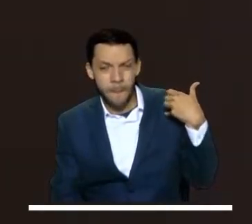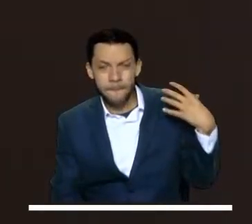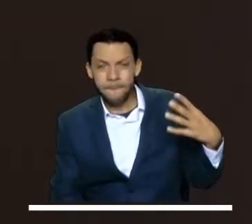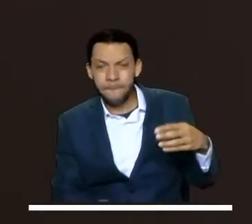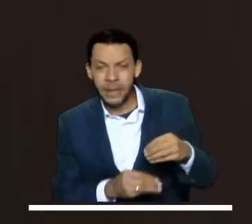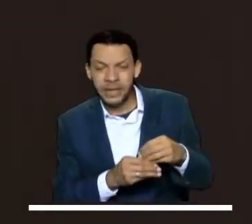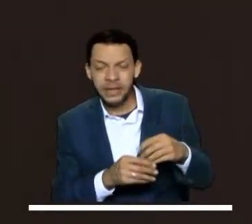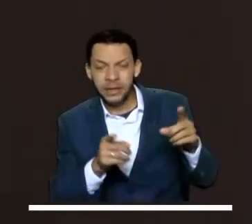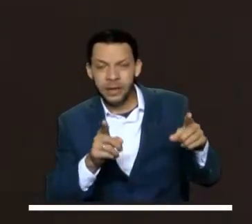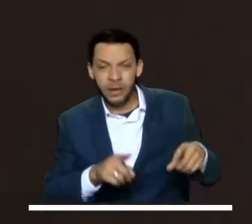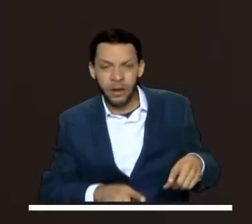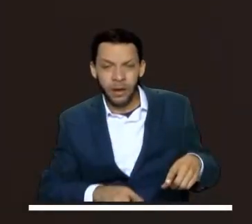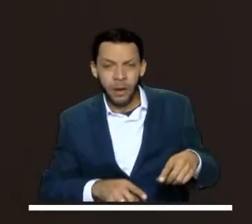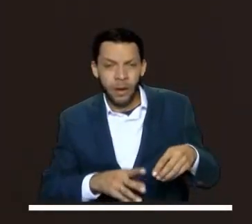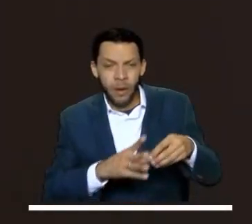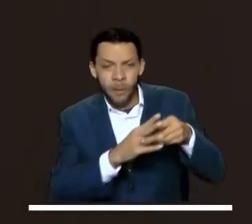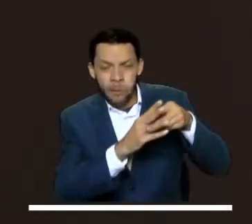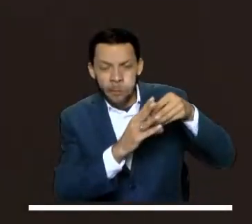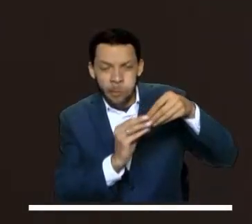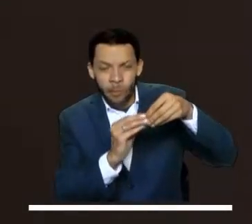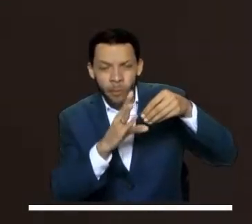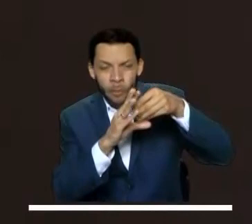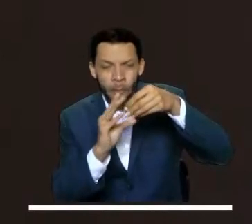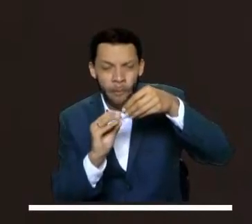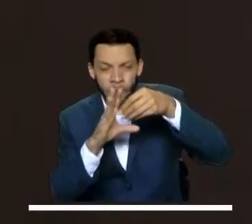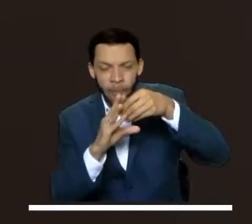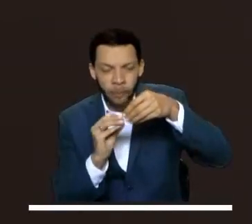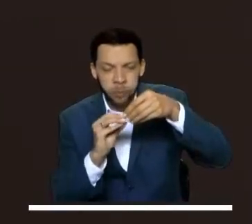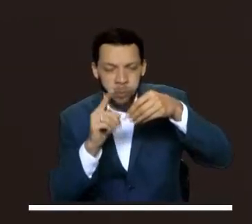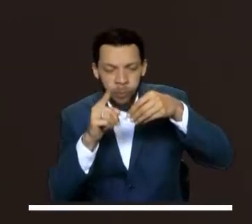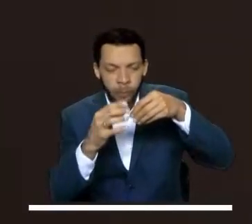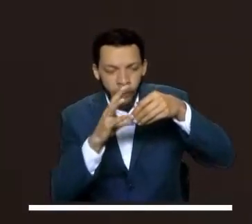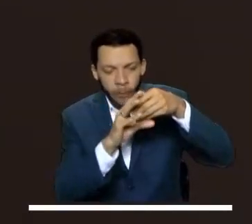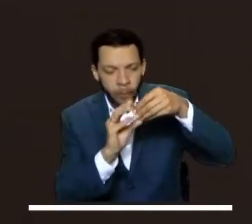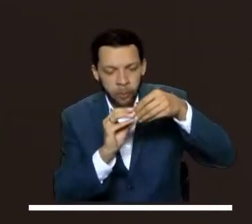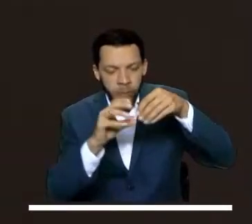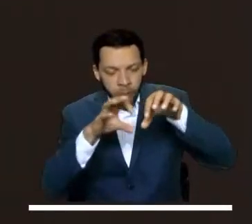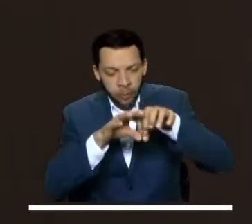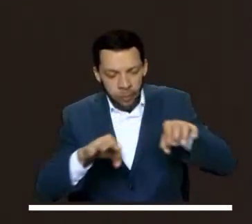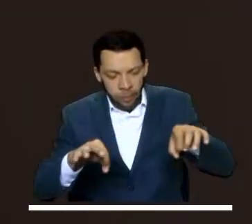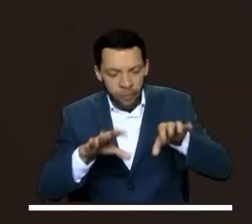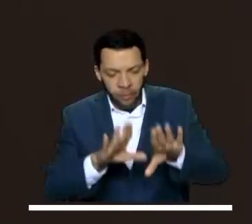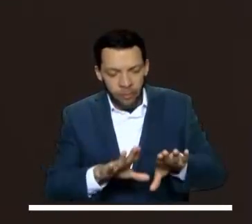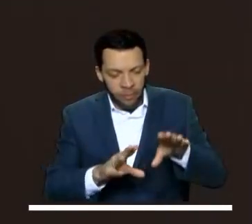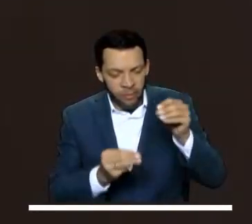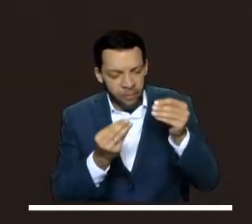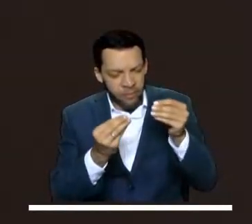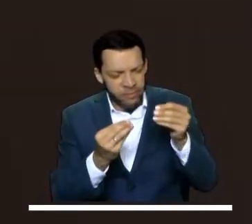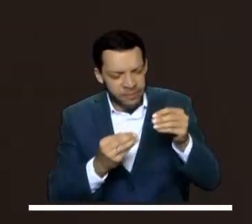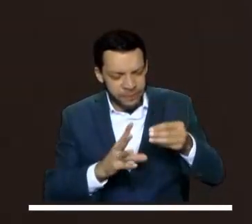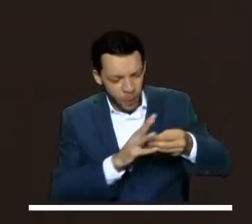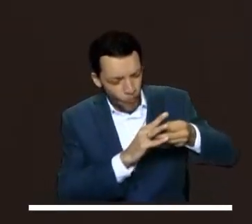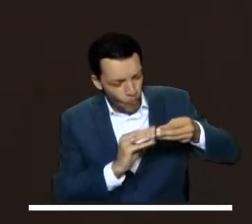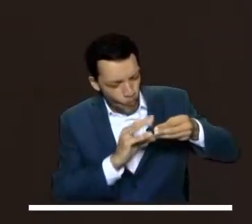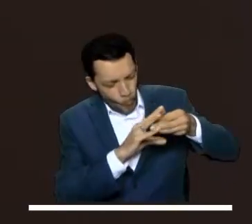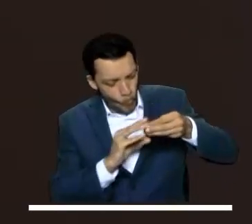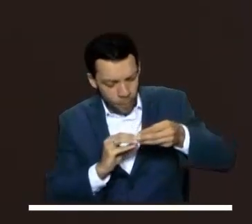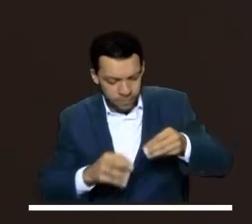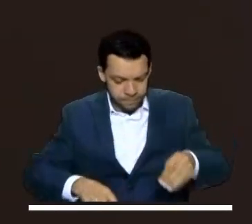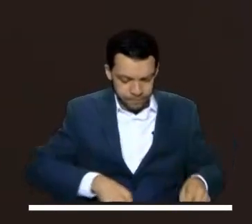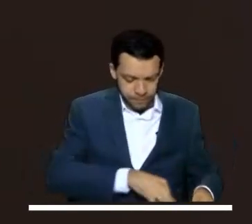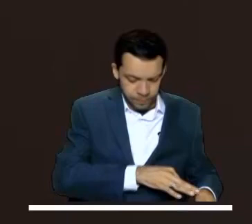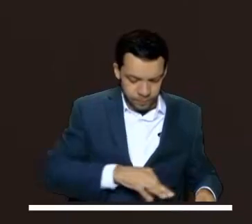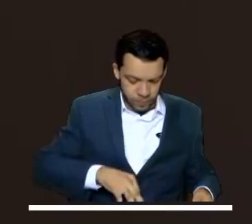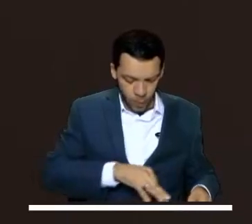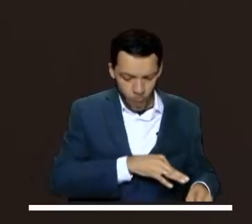personas adultas los divertículos, pero hoy día vemos el aumento del cáncer de colon, ¿sí? El cáncer de colon ya es en este momento el tercer cáncer más frecuente en